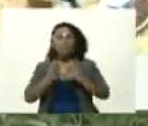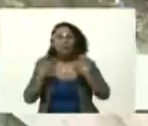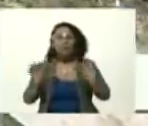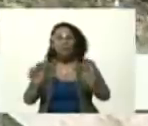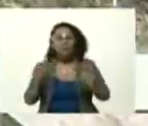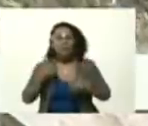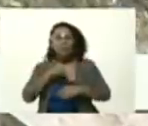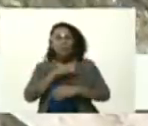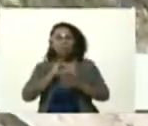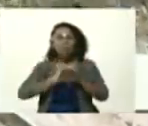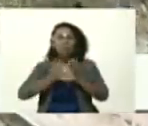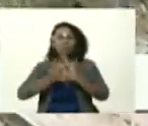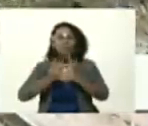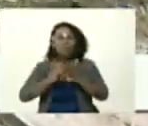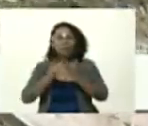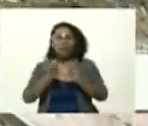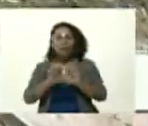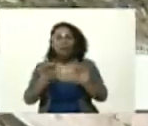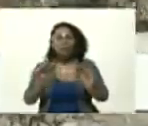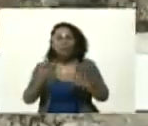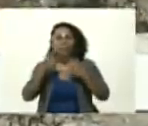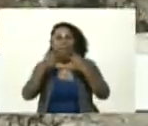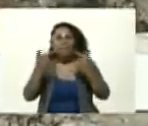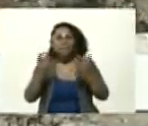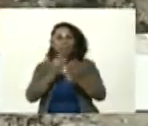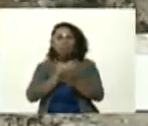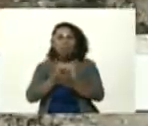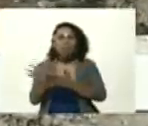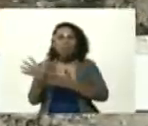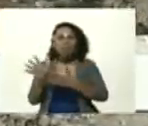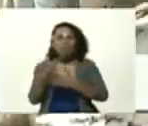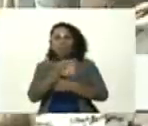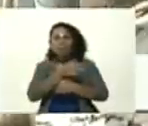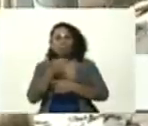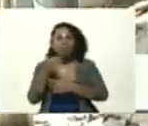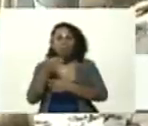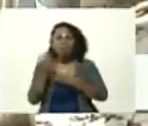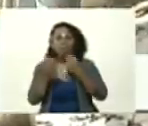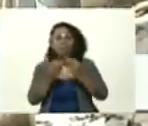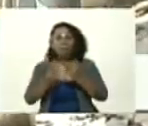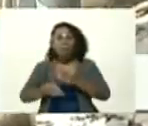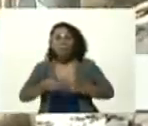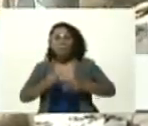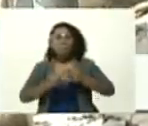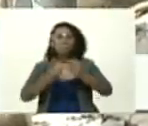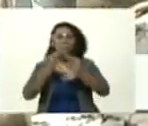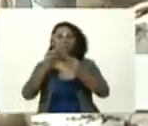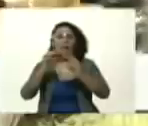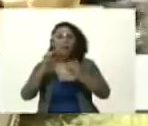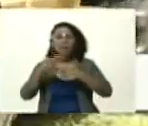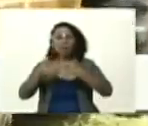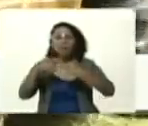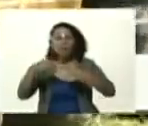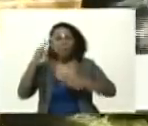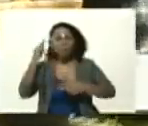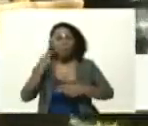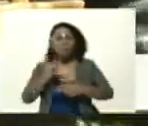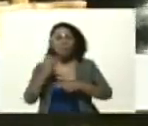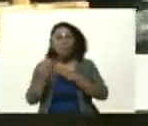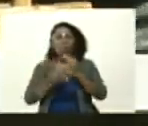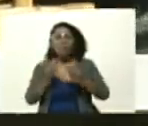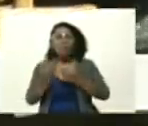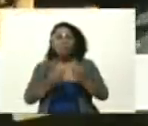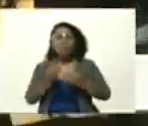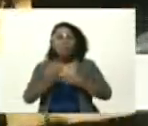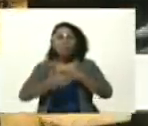belleza de lo que significa la educación pública gratuita de calidad, tal como construye la revolución bolivariana, como se garantiza